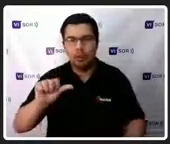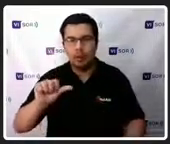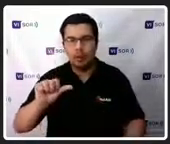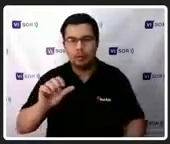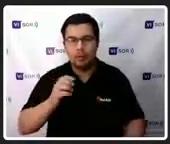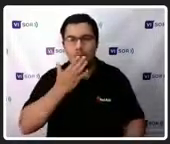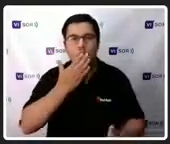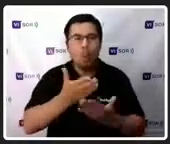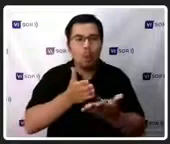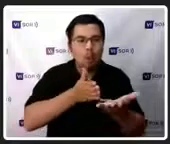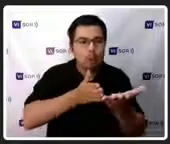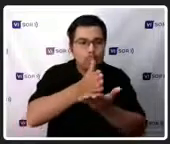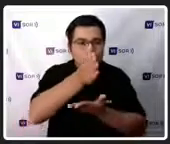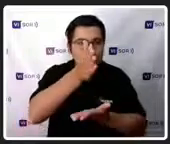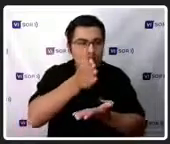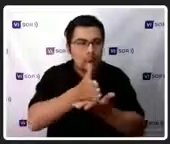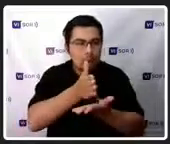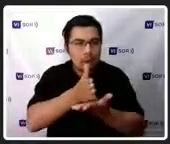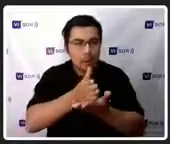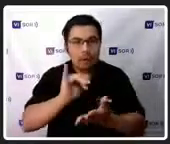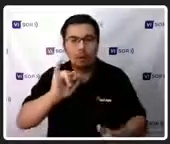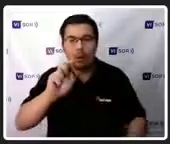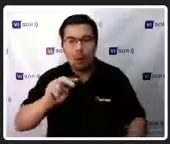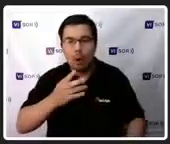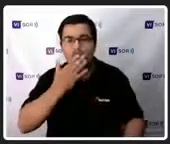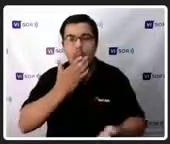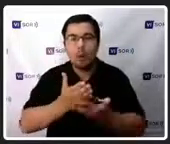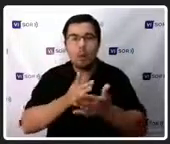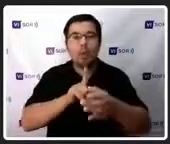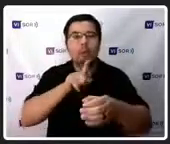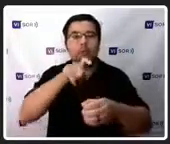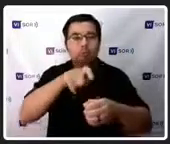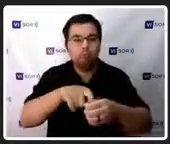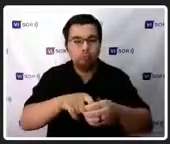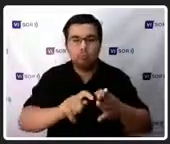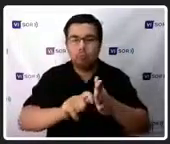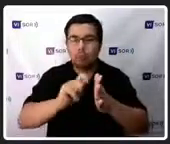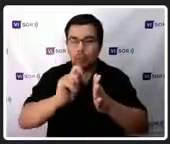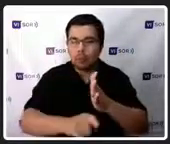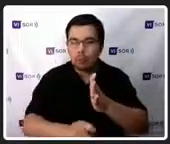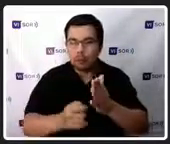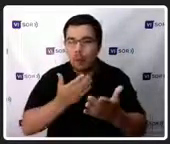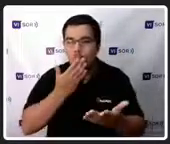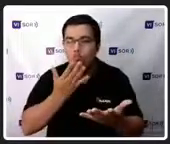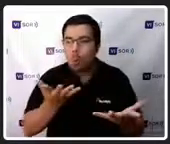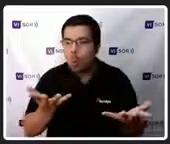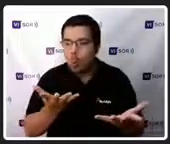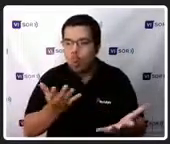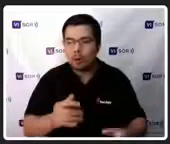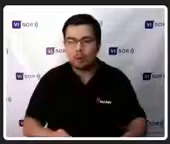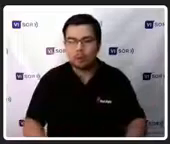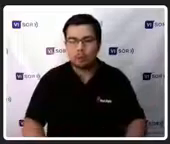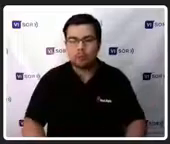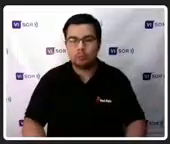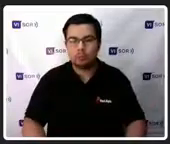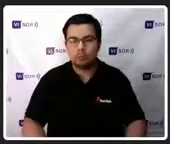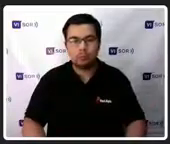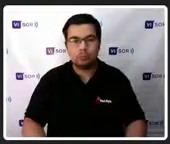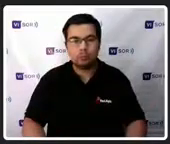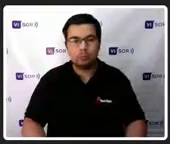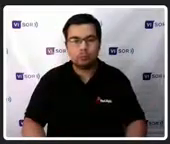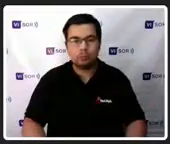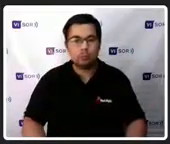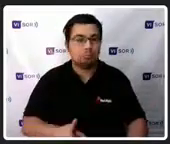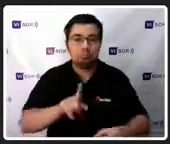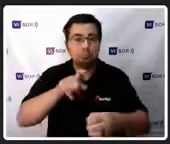clases, Juan, y cuándo hay que matricularse. Sí, matricularse, pues me venía a matricularte desde